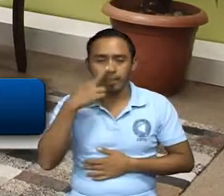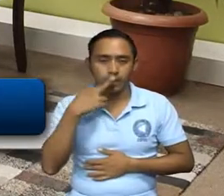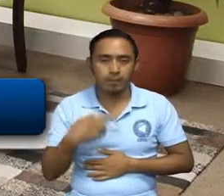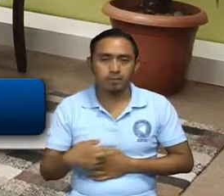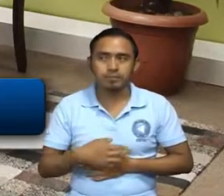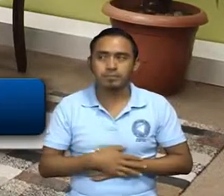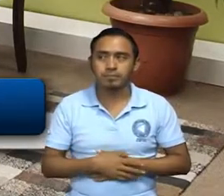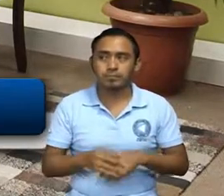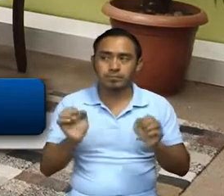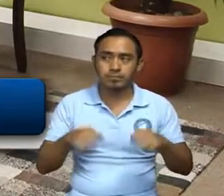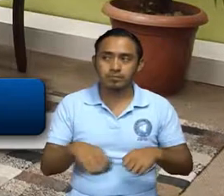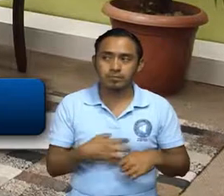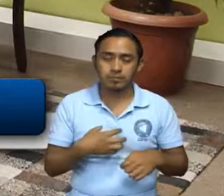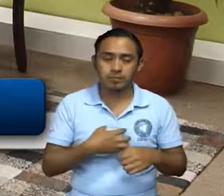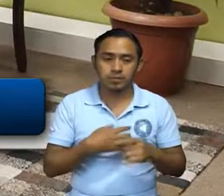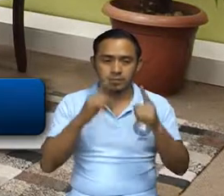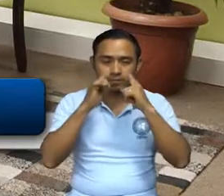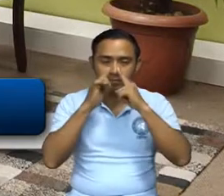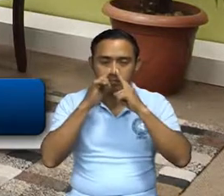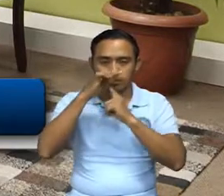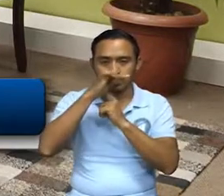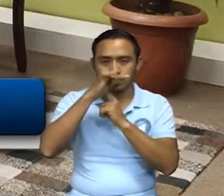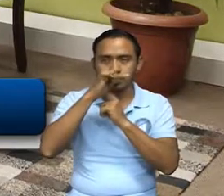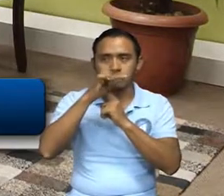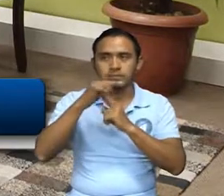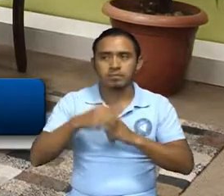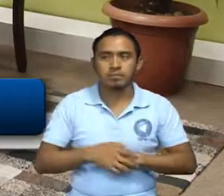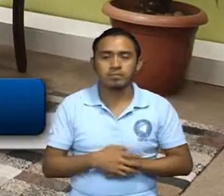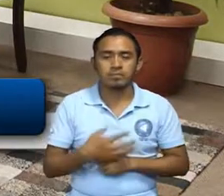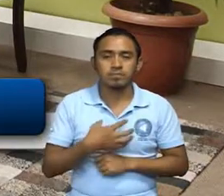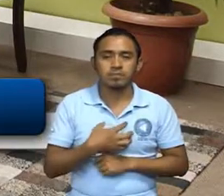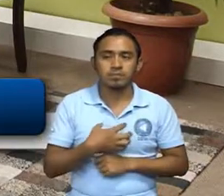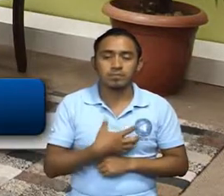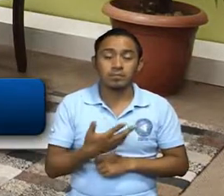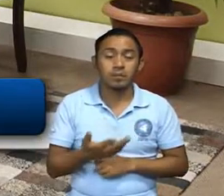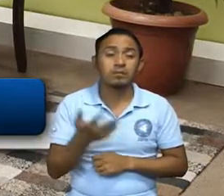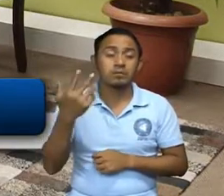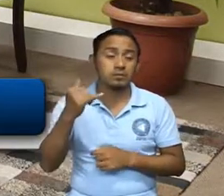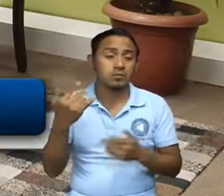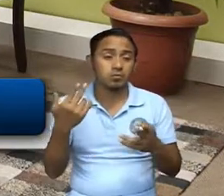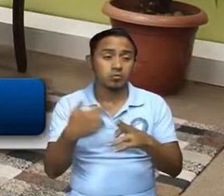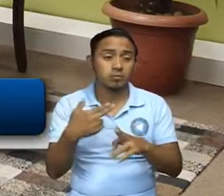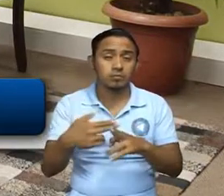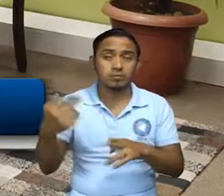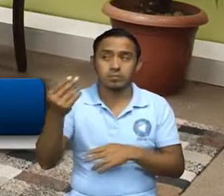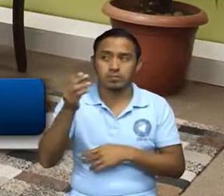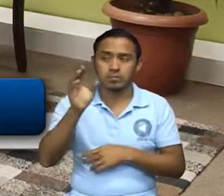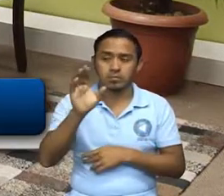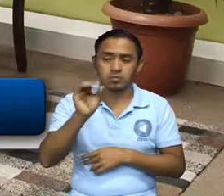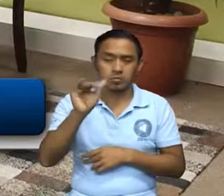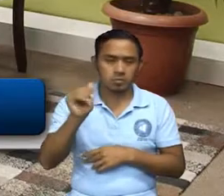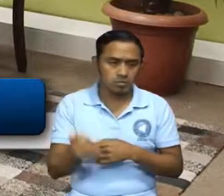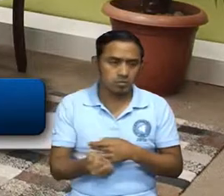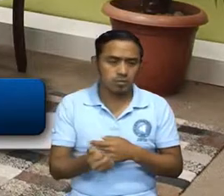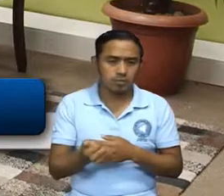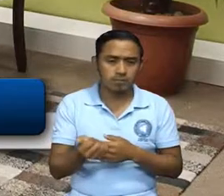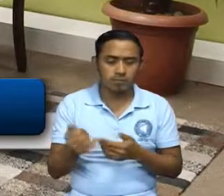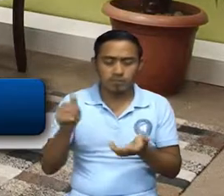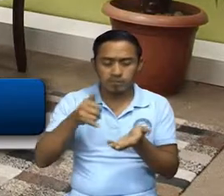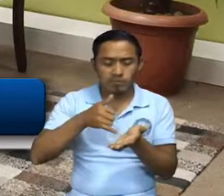pueden hacer hasta desviaciones del tabique nasal por la misma utilización la heroína de la droga. Exactamente, la coca y la heroína.